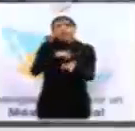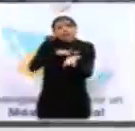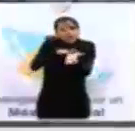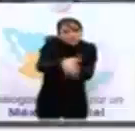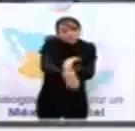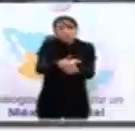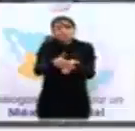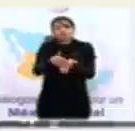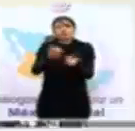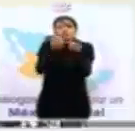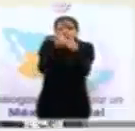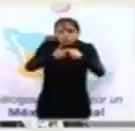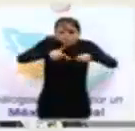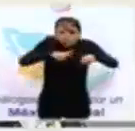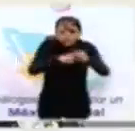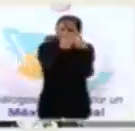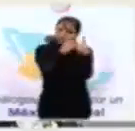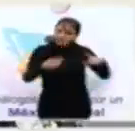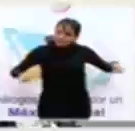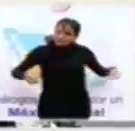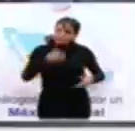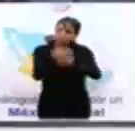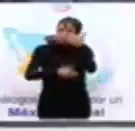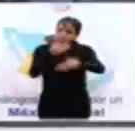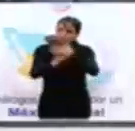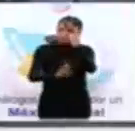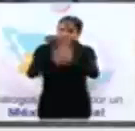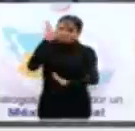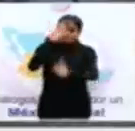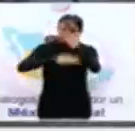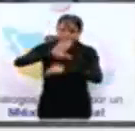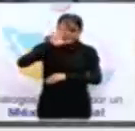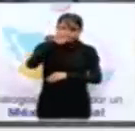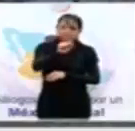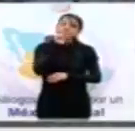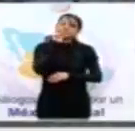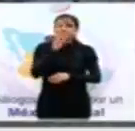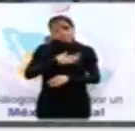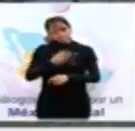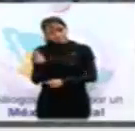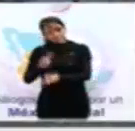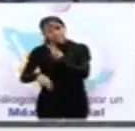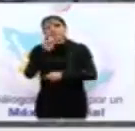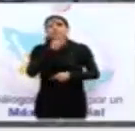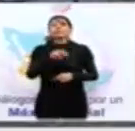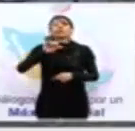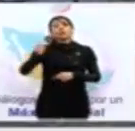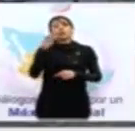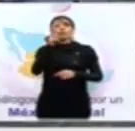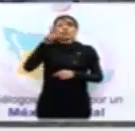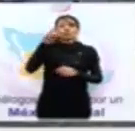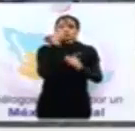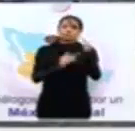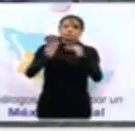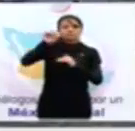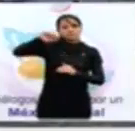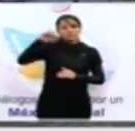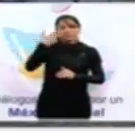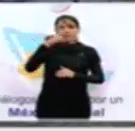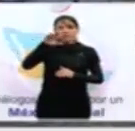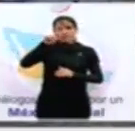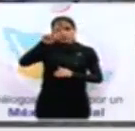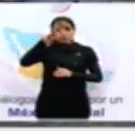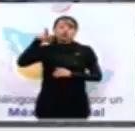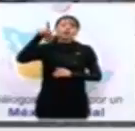promover proyectos de reactivación económica y social. Gracias, Gloria, por acompañarnos esta tarde. También le damos la bienvenida a